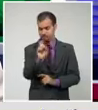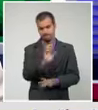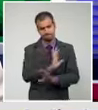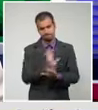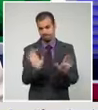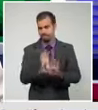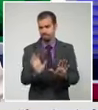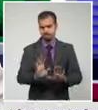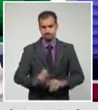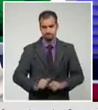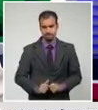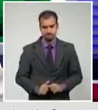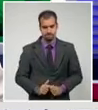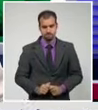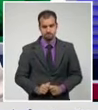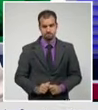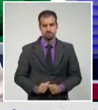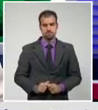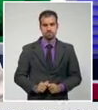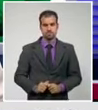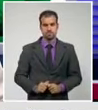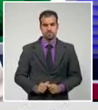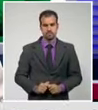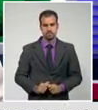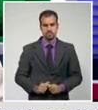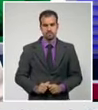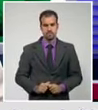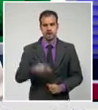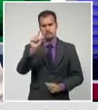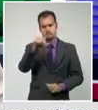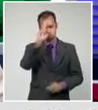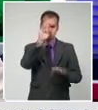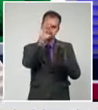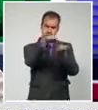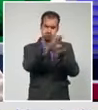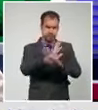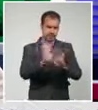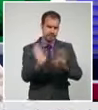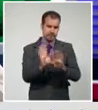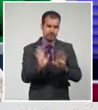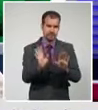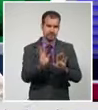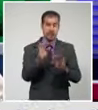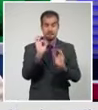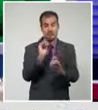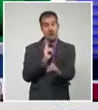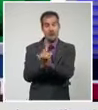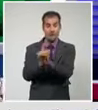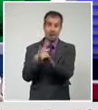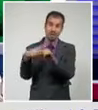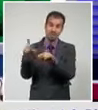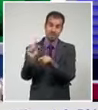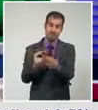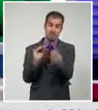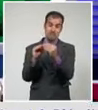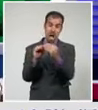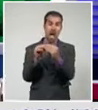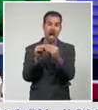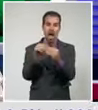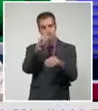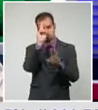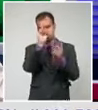paciente. Es un paciente que se encontraba ingresado ya por ser contacto de un caso positivo, se